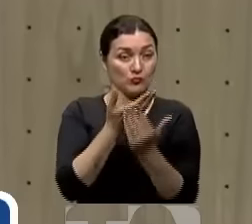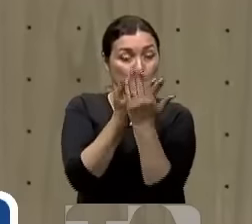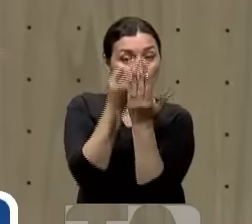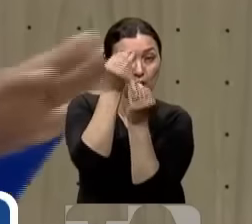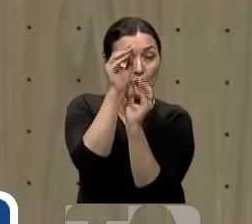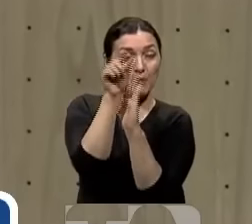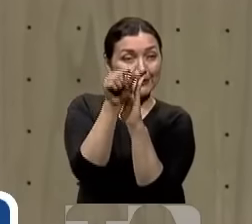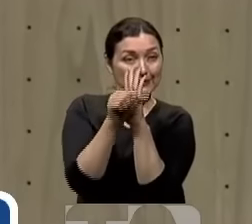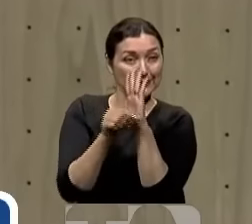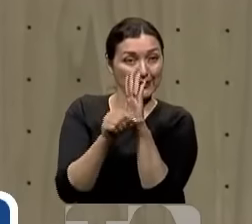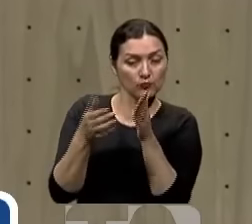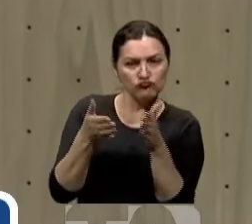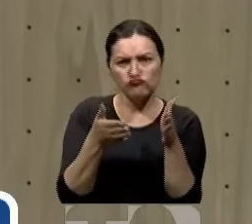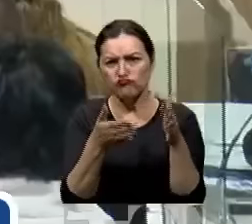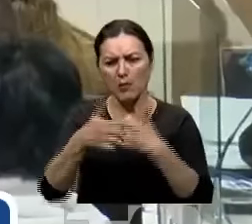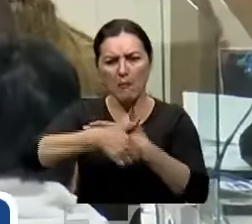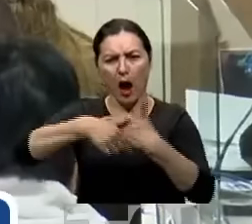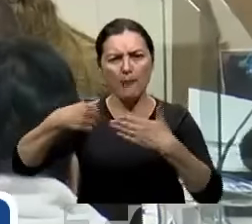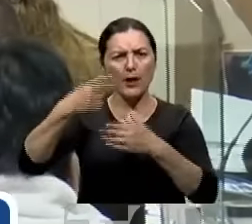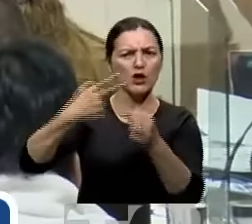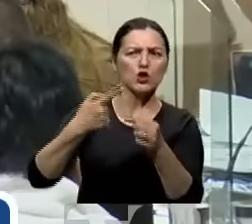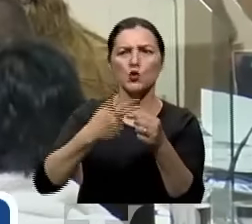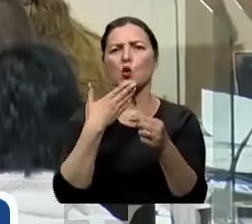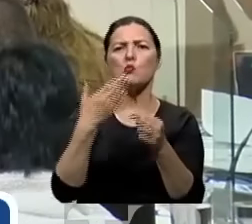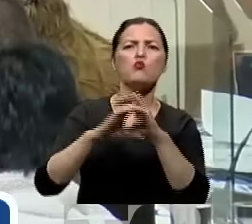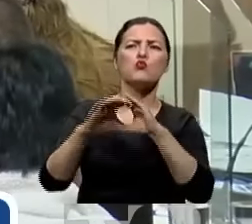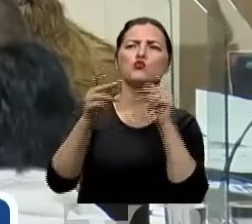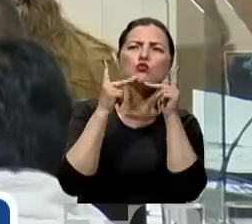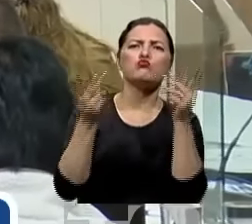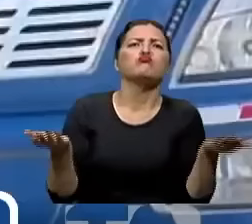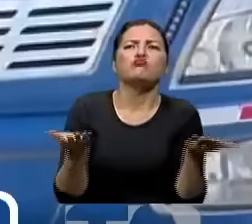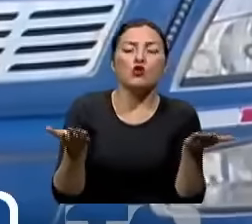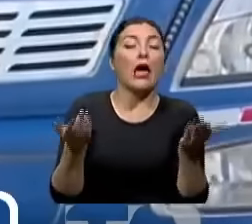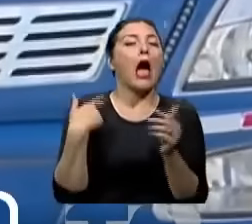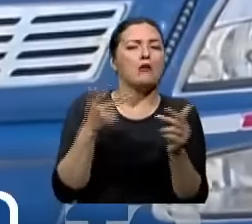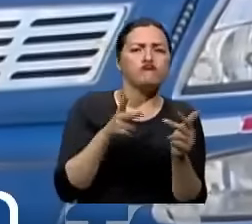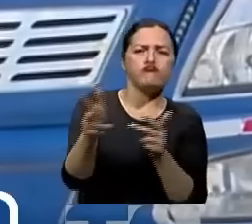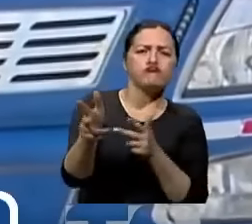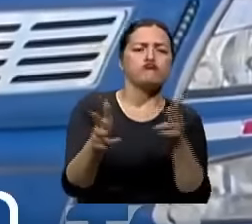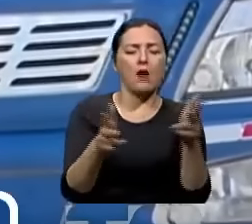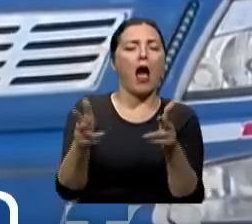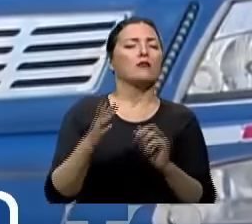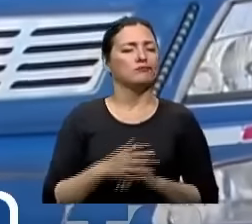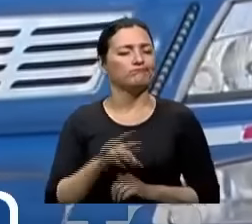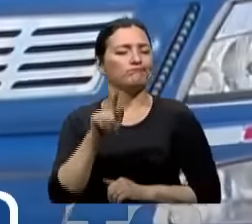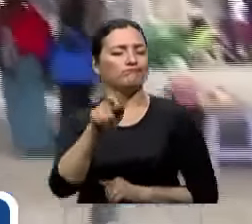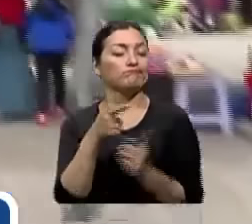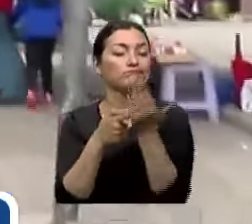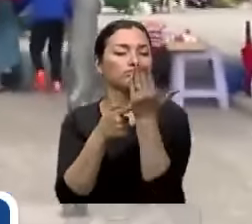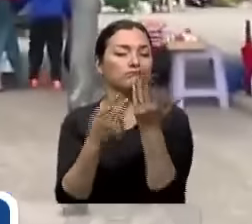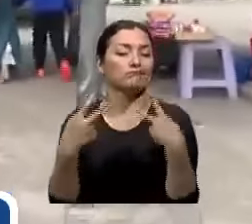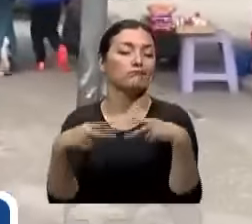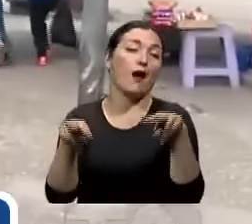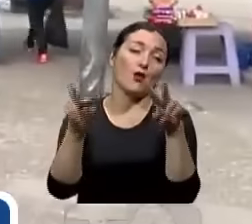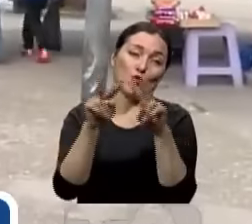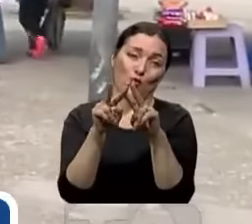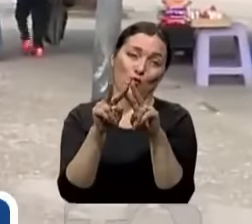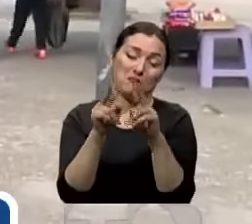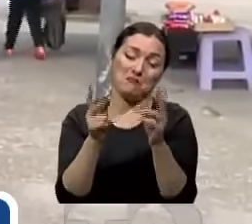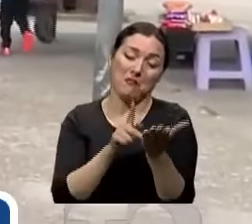del plan de rutas y frecuencias, en la que en varias ocasiones las autoridades mencionaron la necesidad de realizar un análisis de la tarifa del